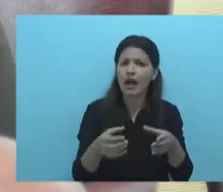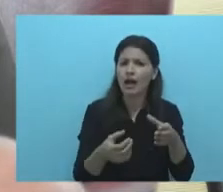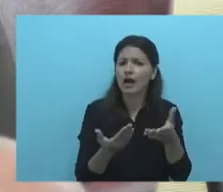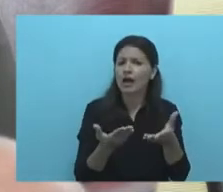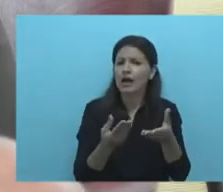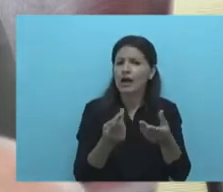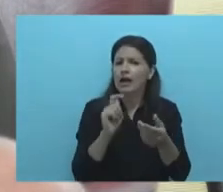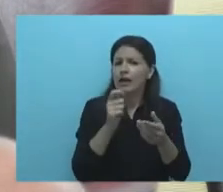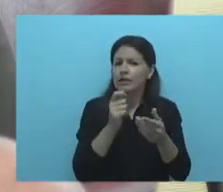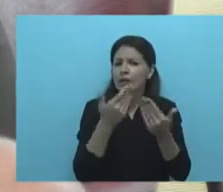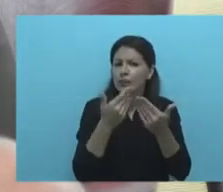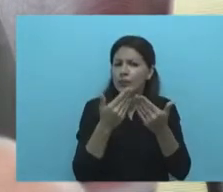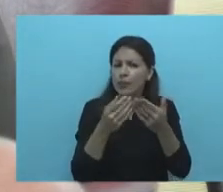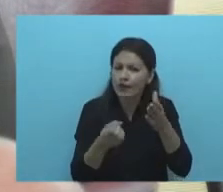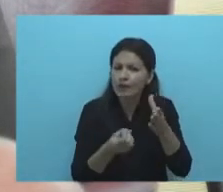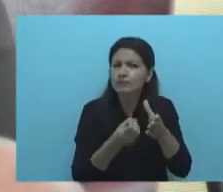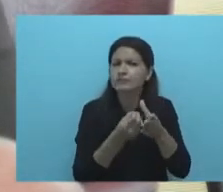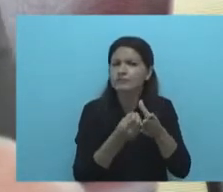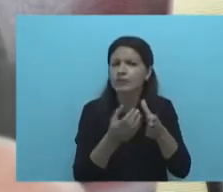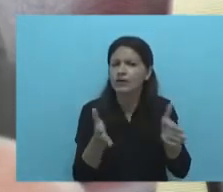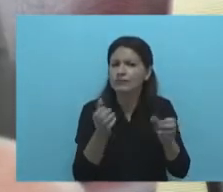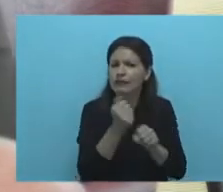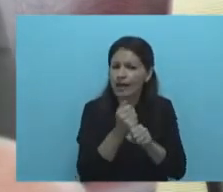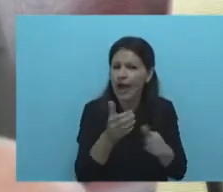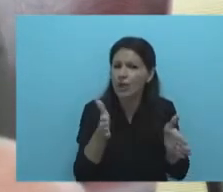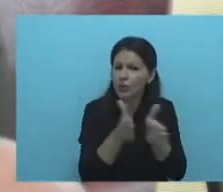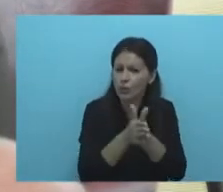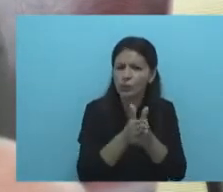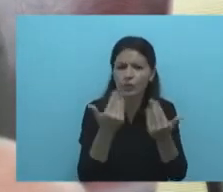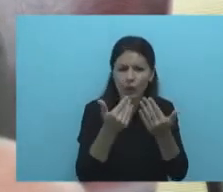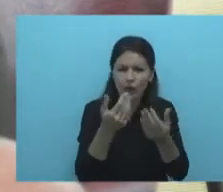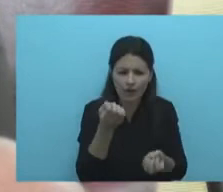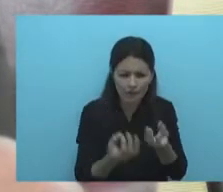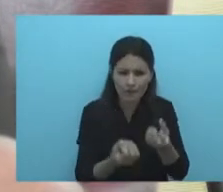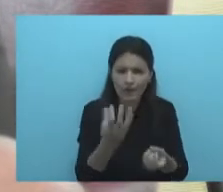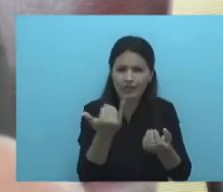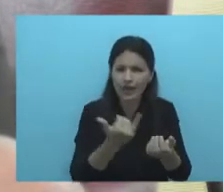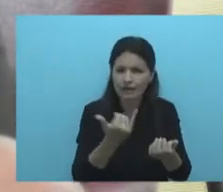en el artículo 3, dice quiénes pueden inscribirse a este programa, menciona